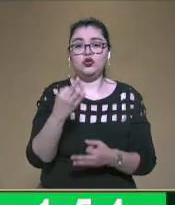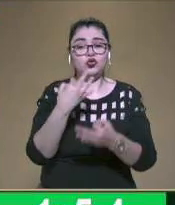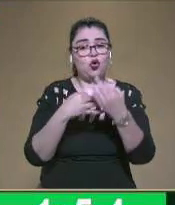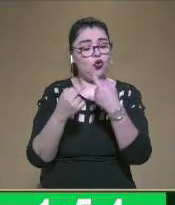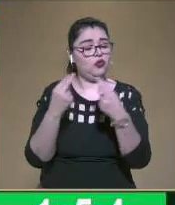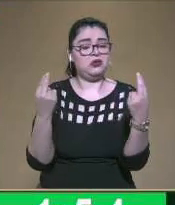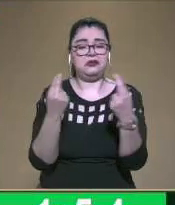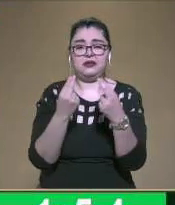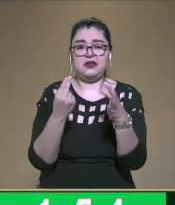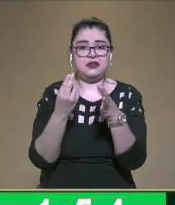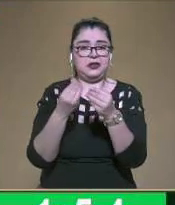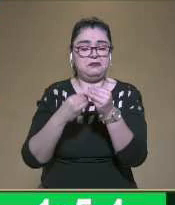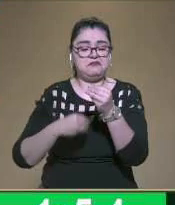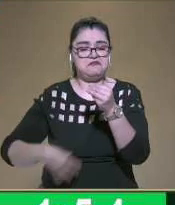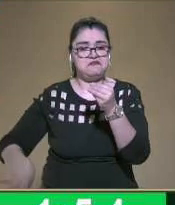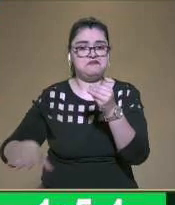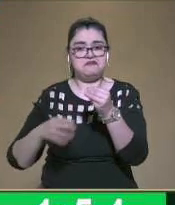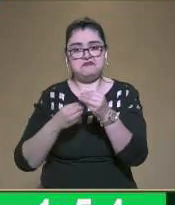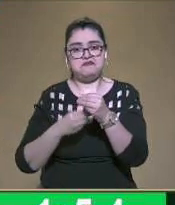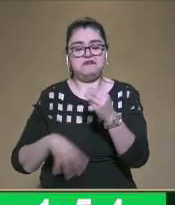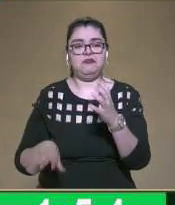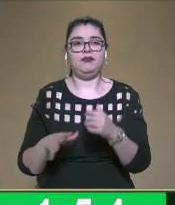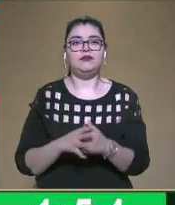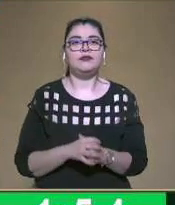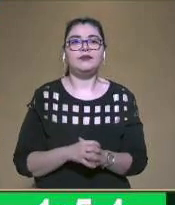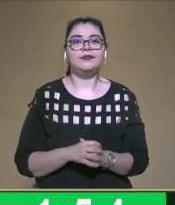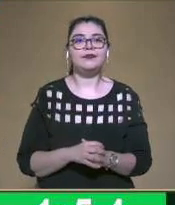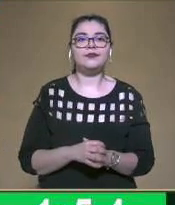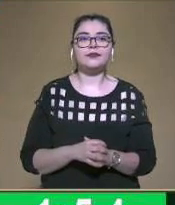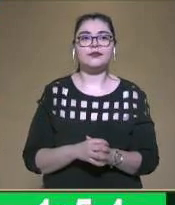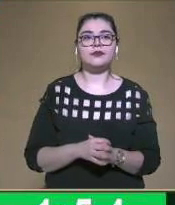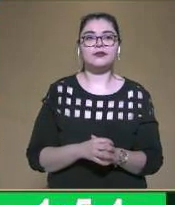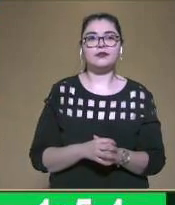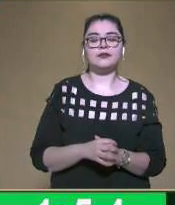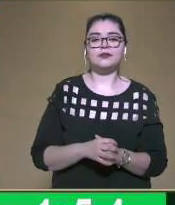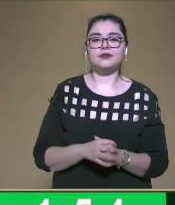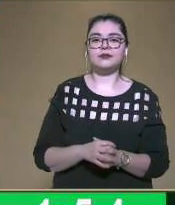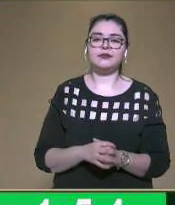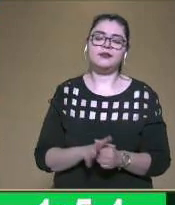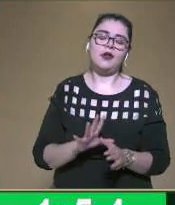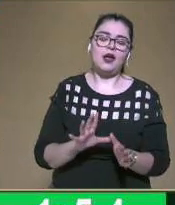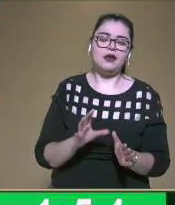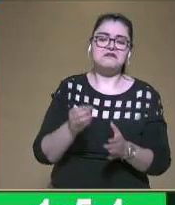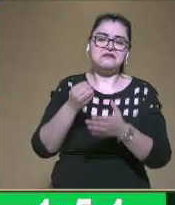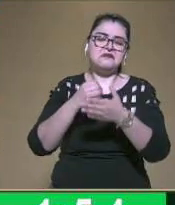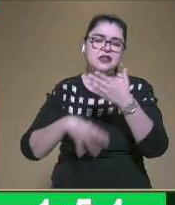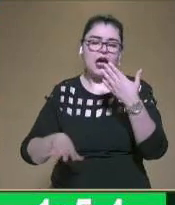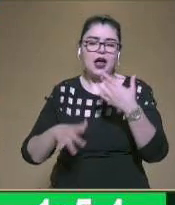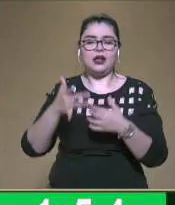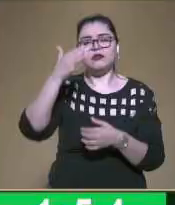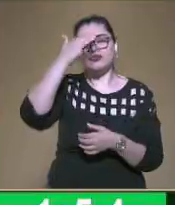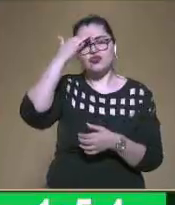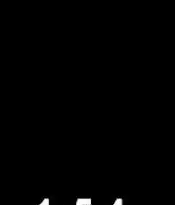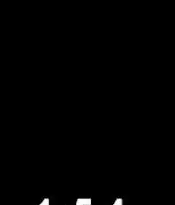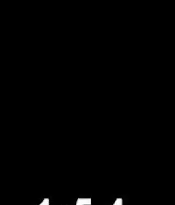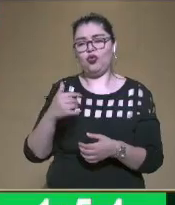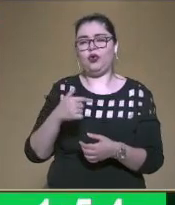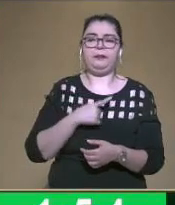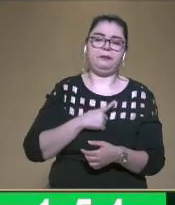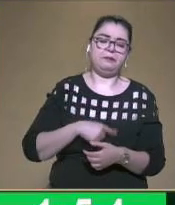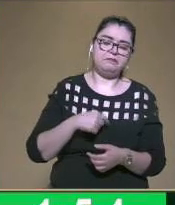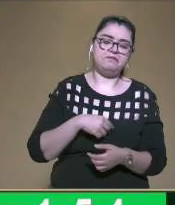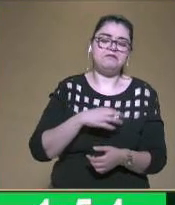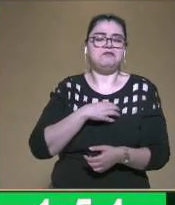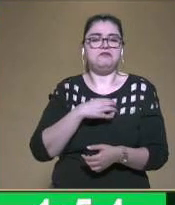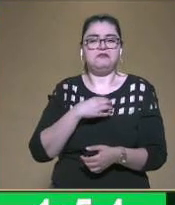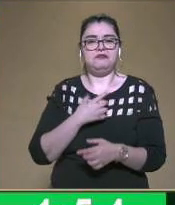no requiere o ya no le funciona, que lo expulsamos a través del excremento. Muy bien, o el sudor o la orina. Muy bien, aquí están